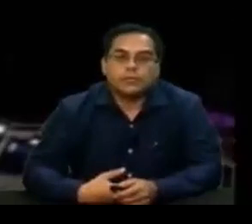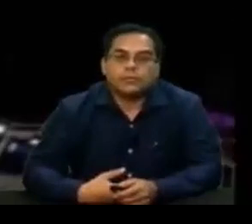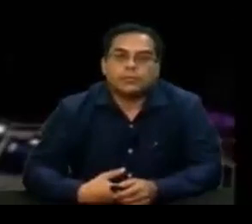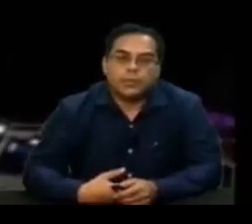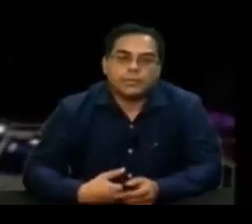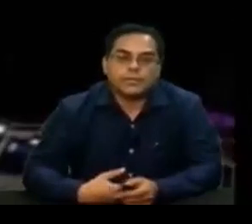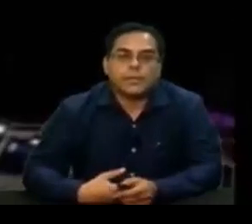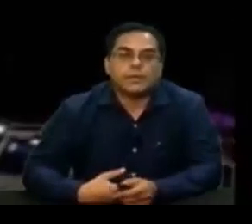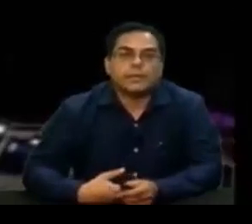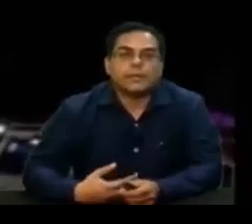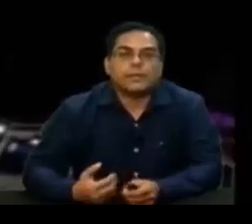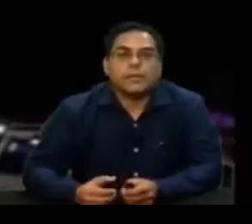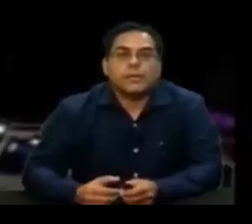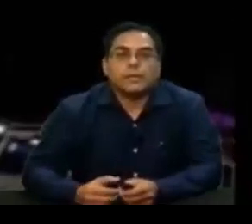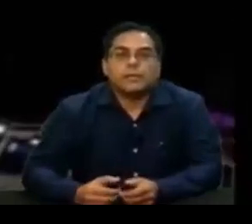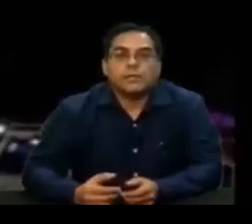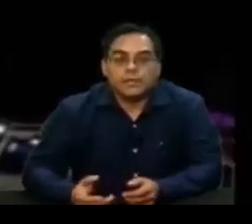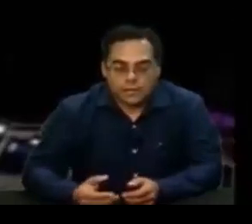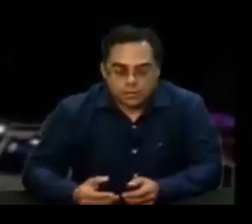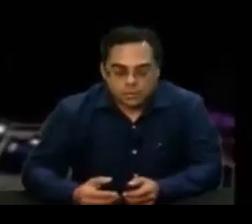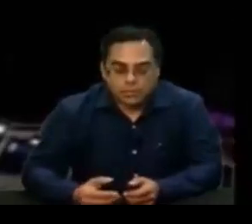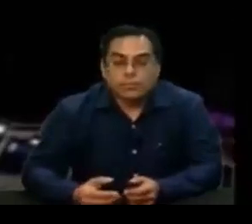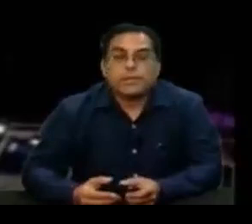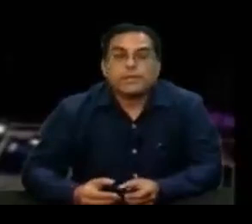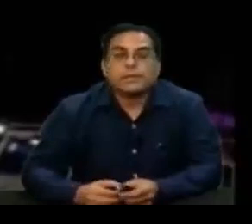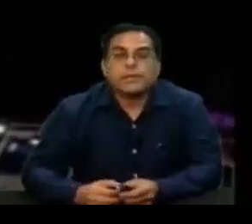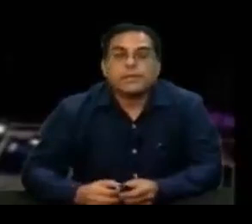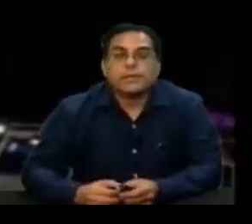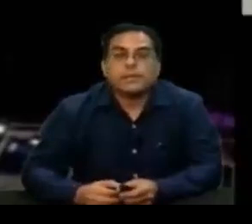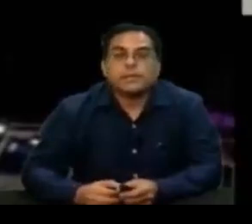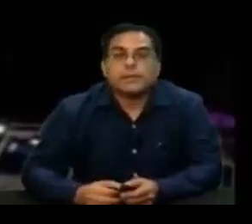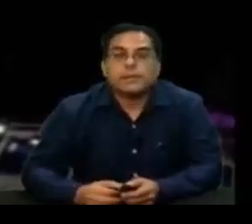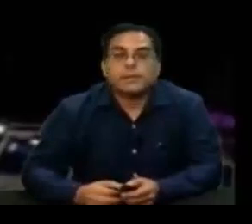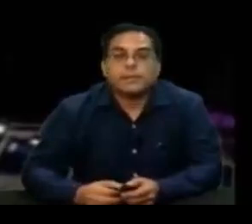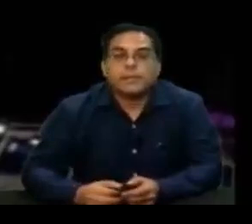por su mamá específicamente, ¿no? Entonces ya tenía una deformidad, así que